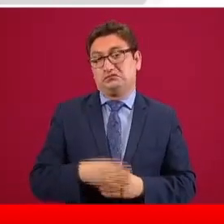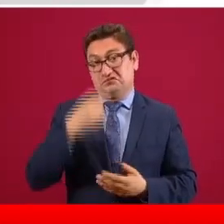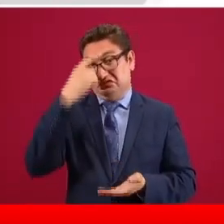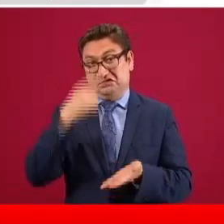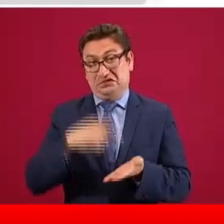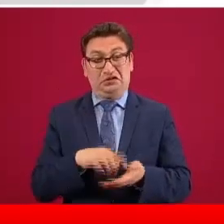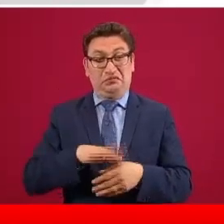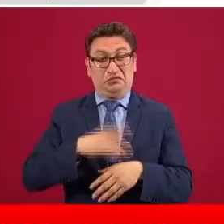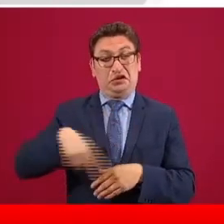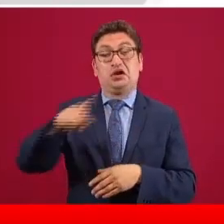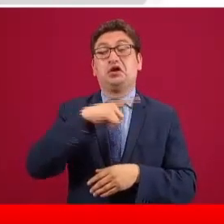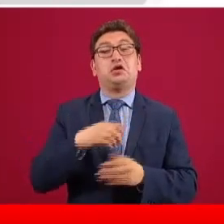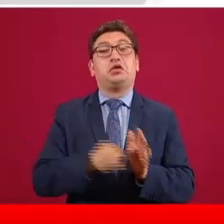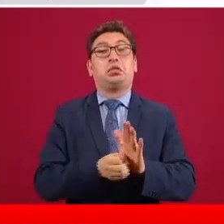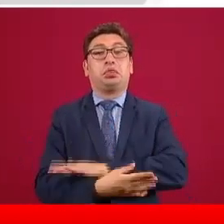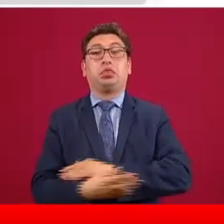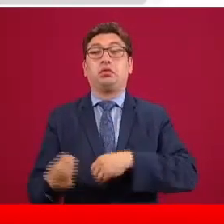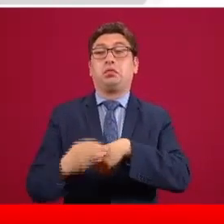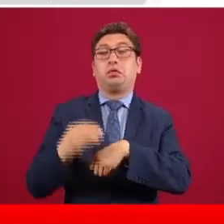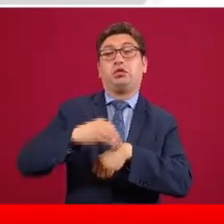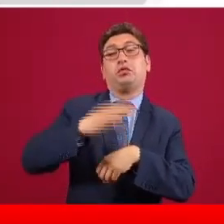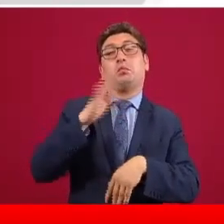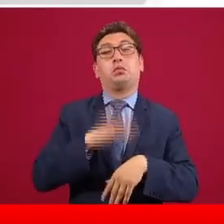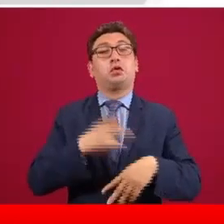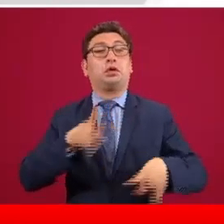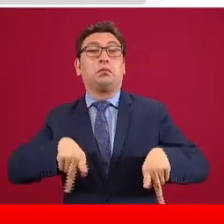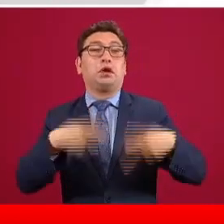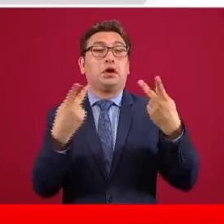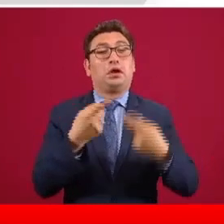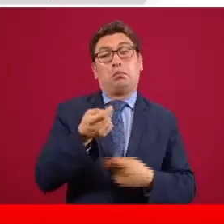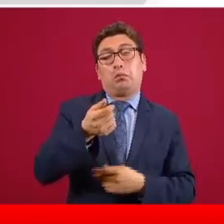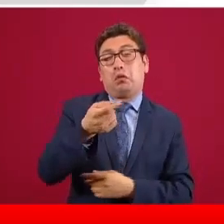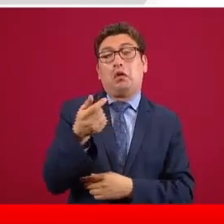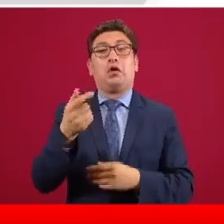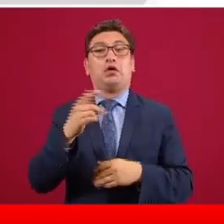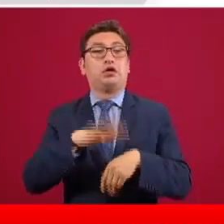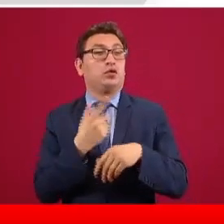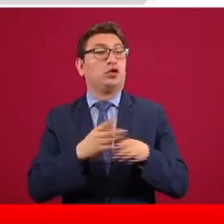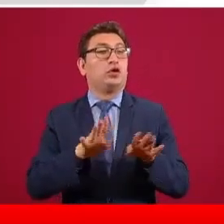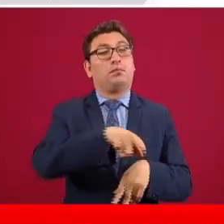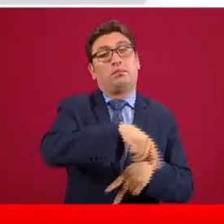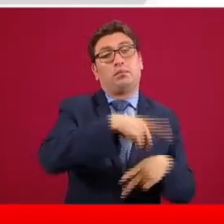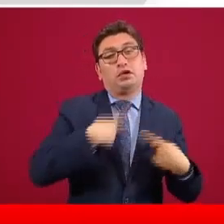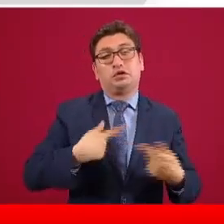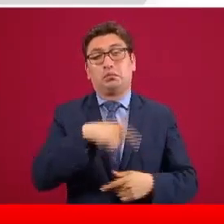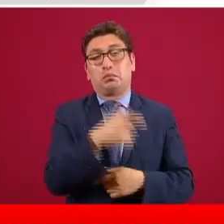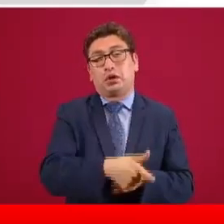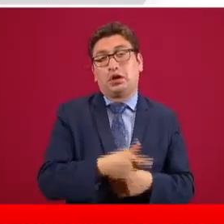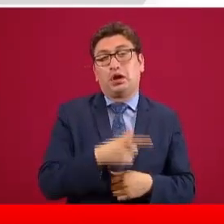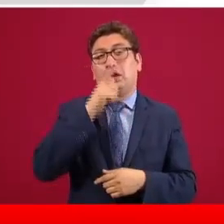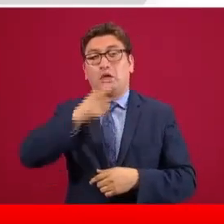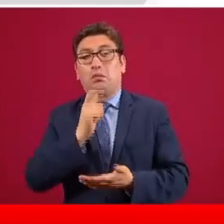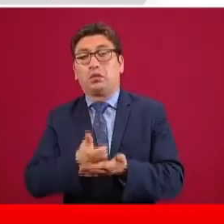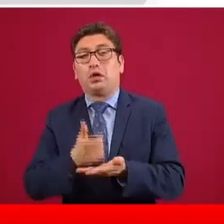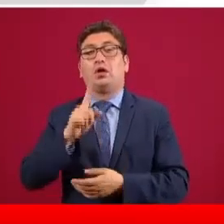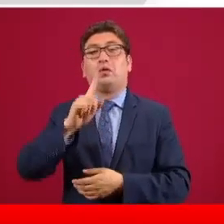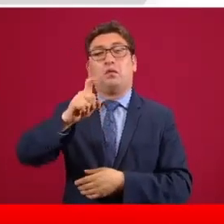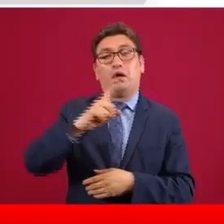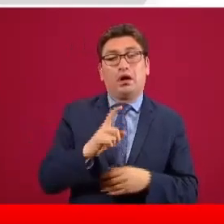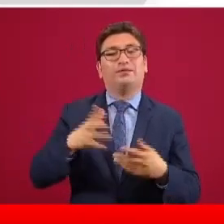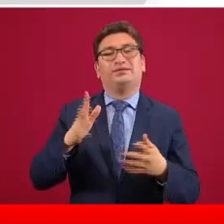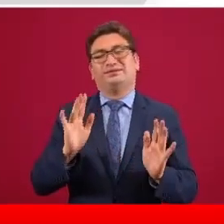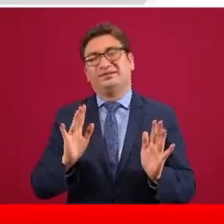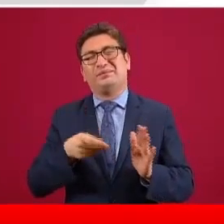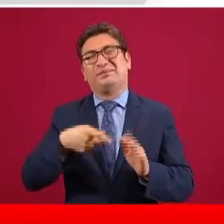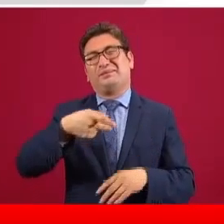Muchos de ellos ponen el pretexto que están vendiendo menos y que cómo pagan la nómina y la luz y el agua, pero pues con